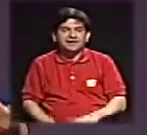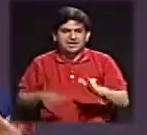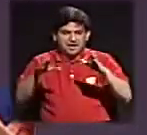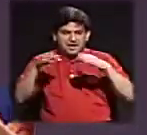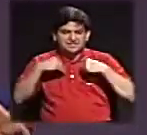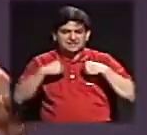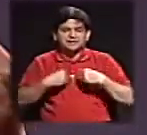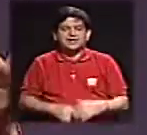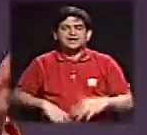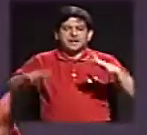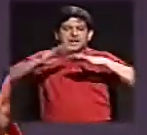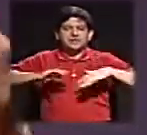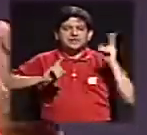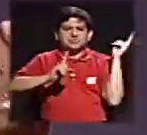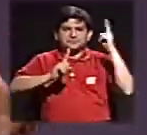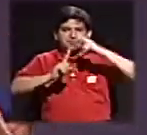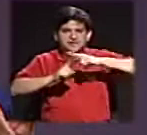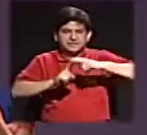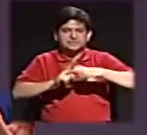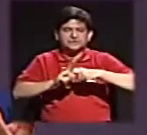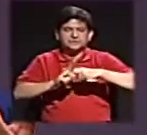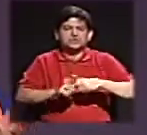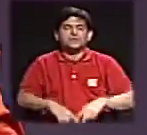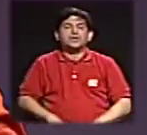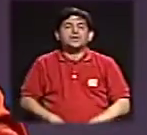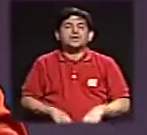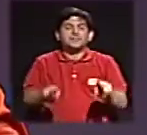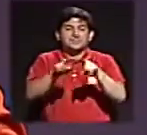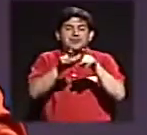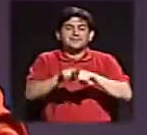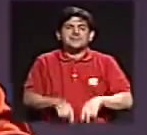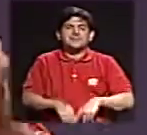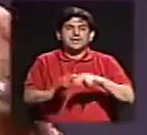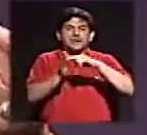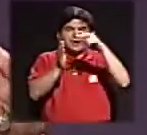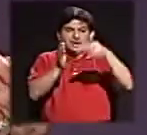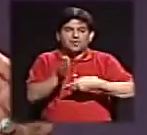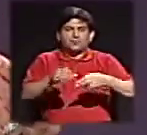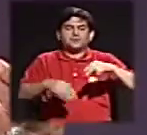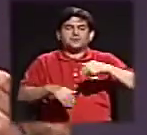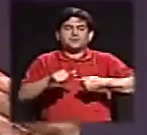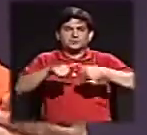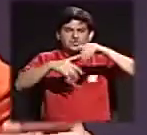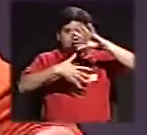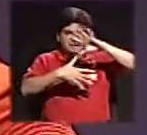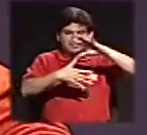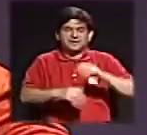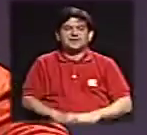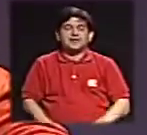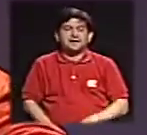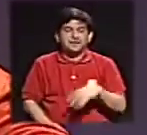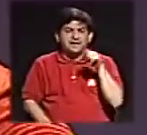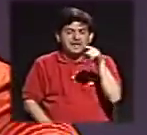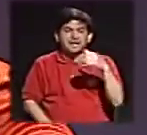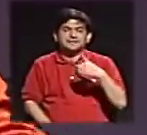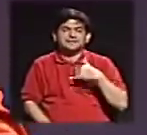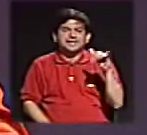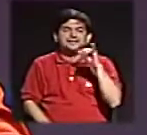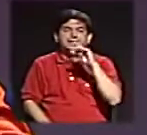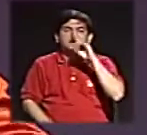reconocida la jurisdicción y la Convención Americana como tal, pues es que estas sentencias también tienen